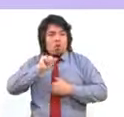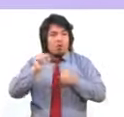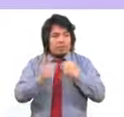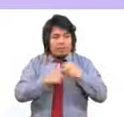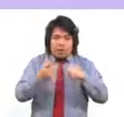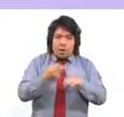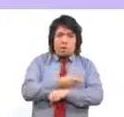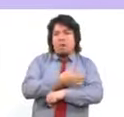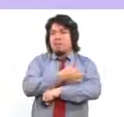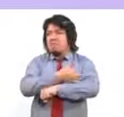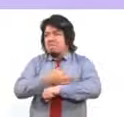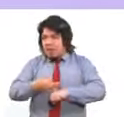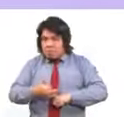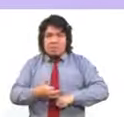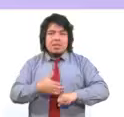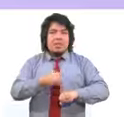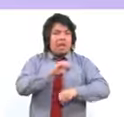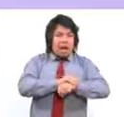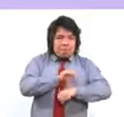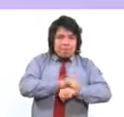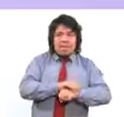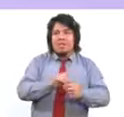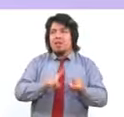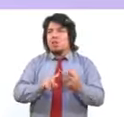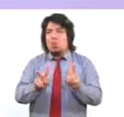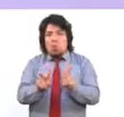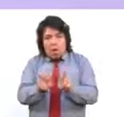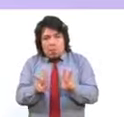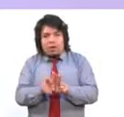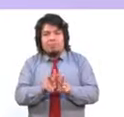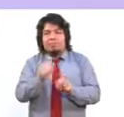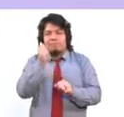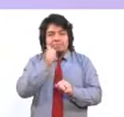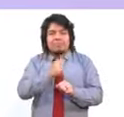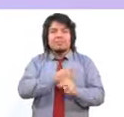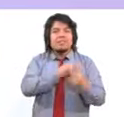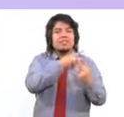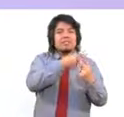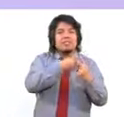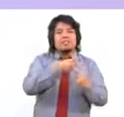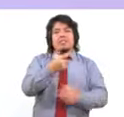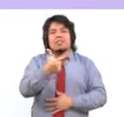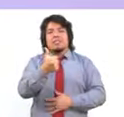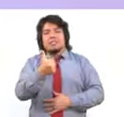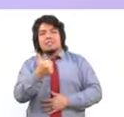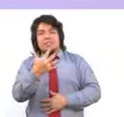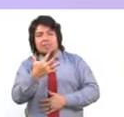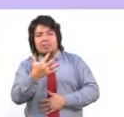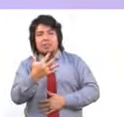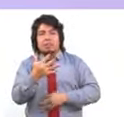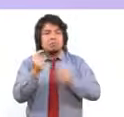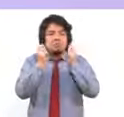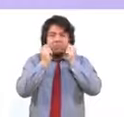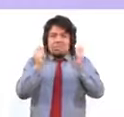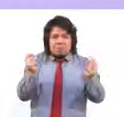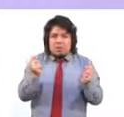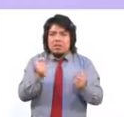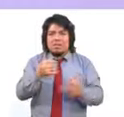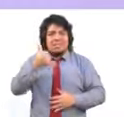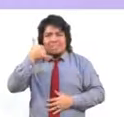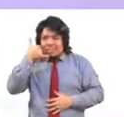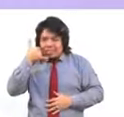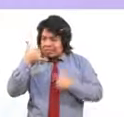sus familiares, entre sus vecinas. Solo es asterisco 765 de cualquier número, perdón, de